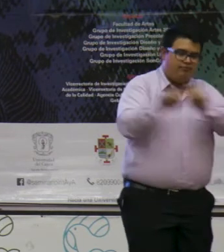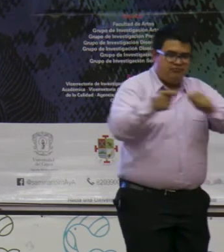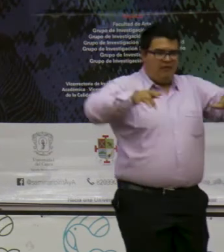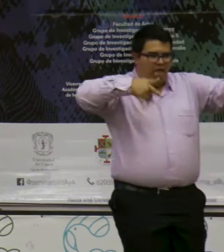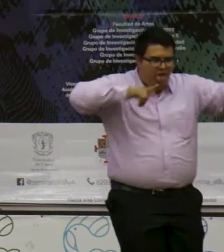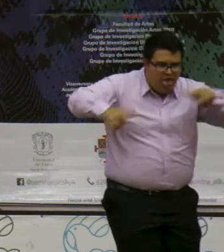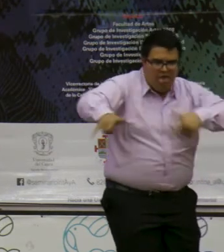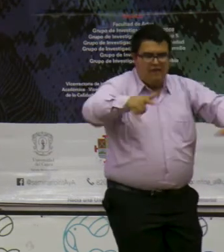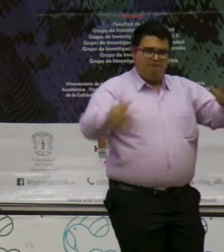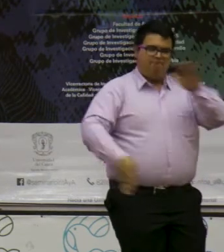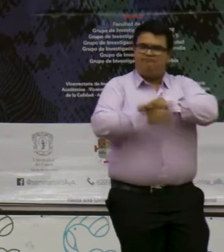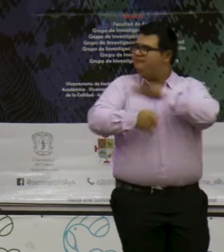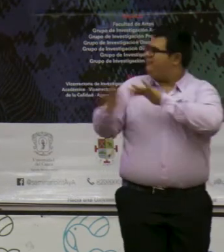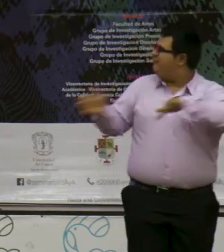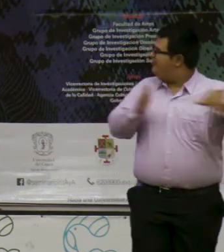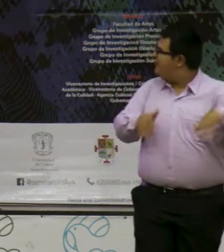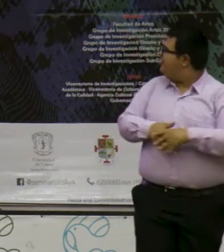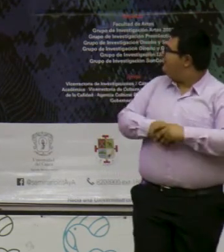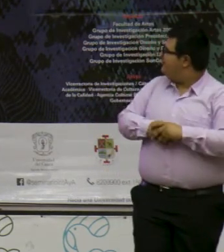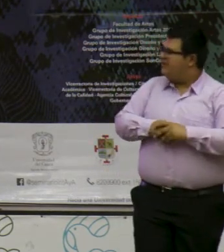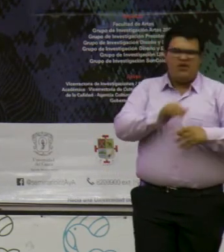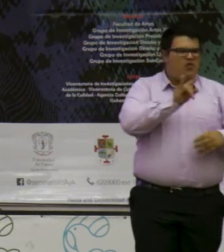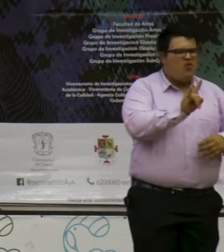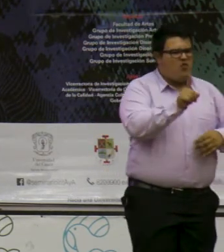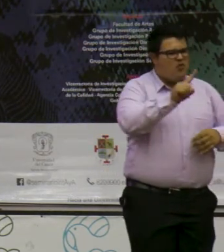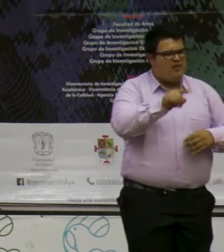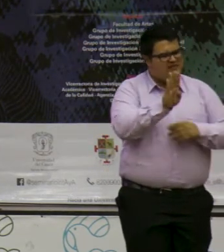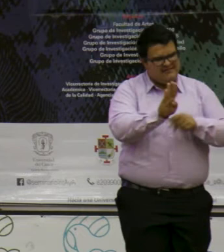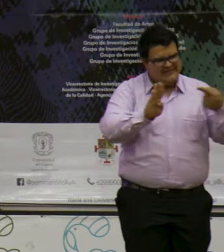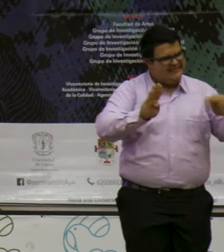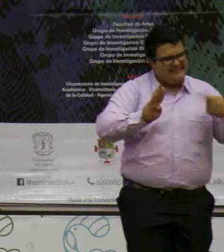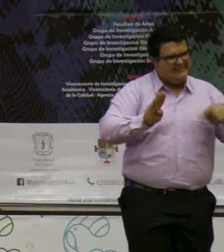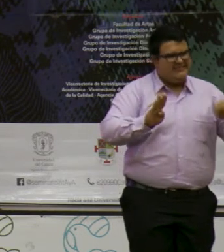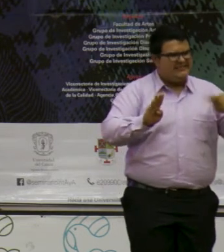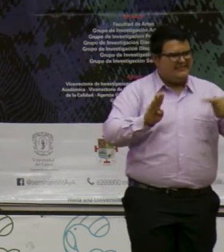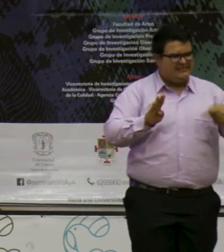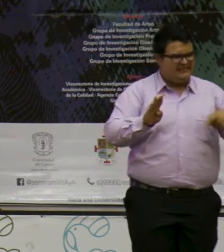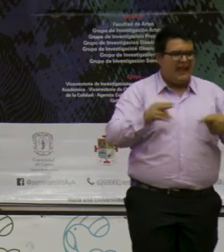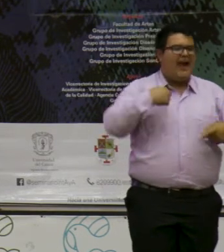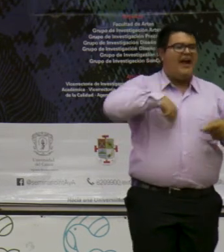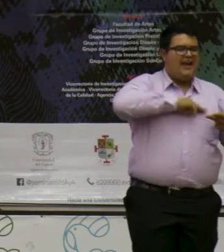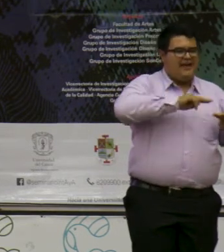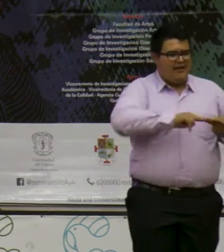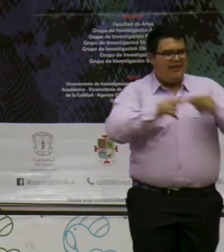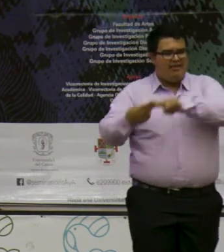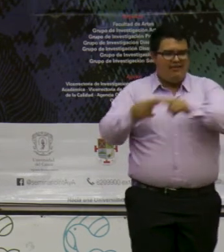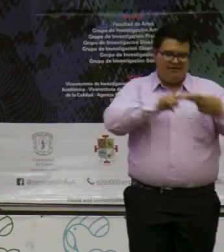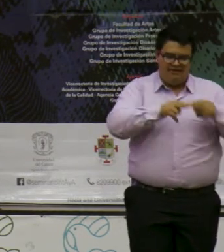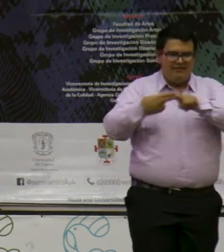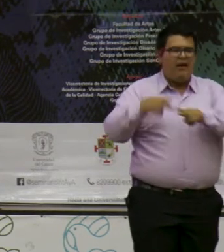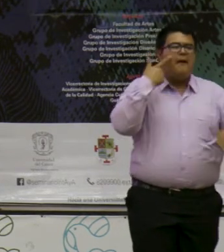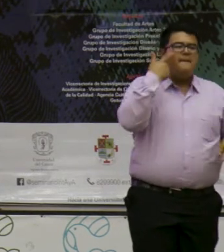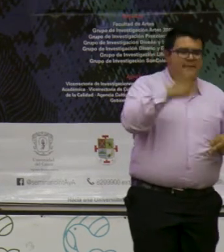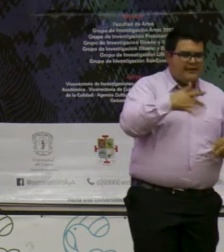Sigamos. El síndrome de la USB, ¿qué es? Buscamos una metáfora para construir este patrón de relación,